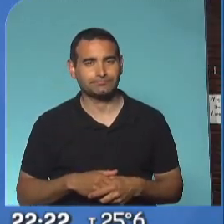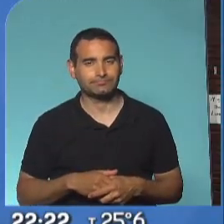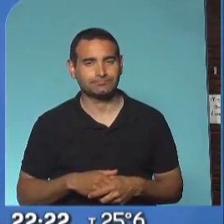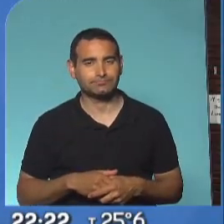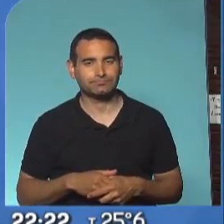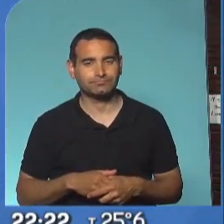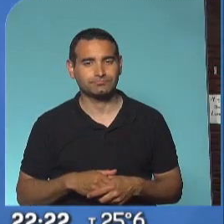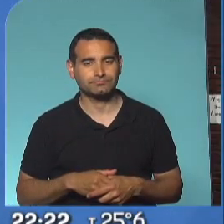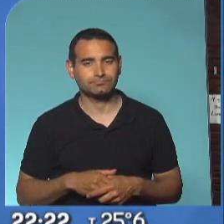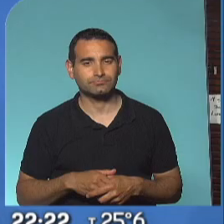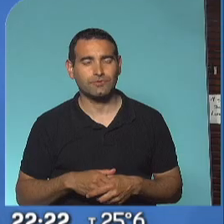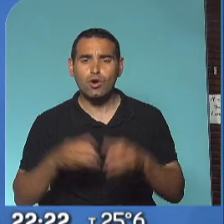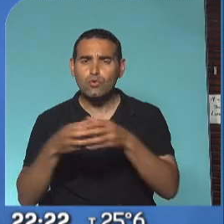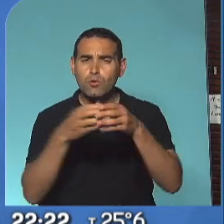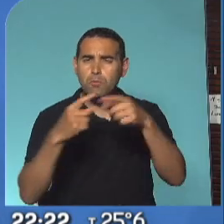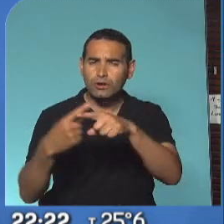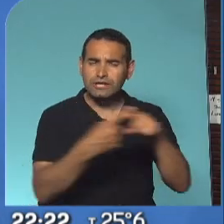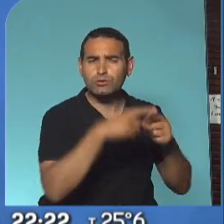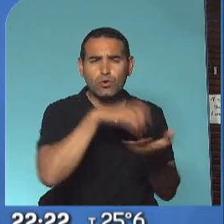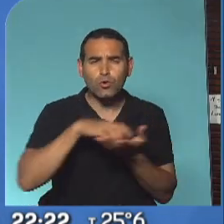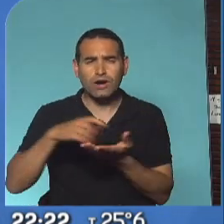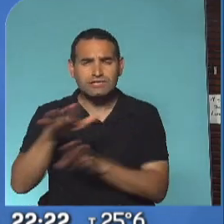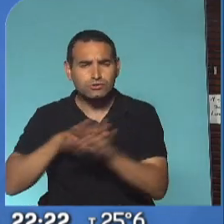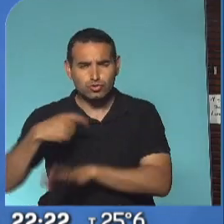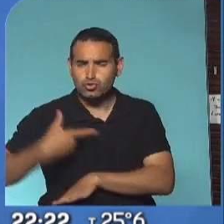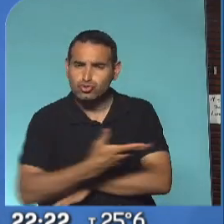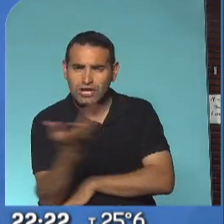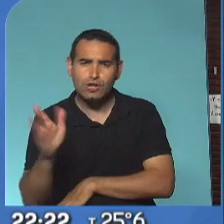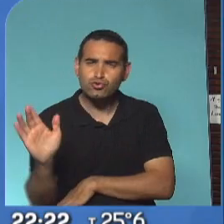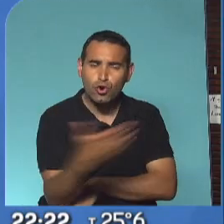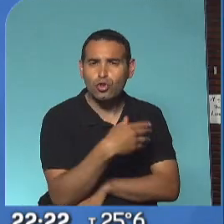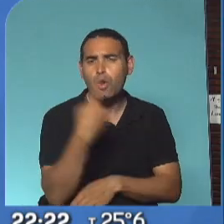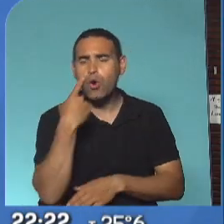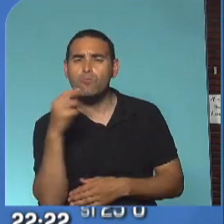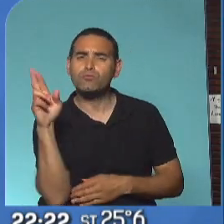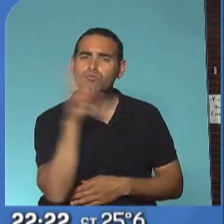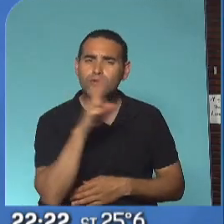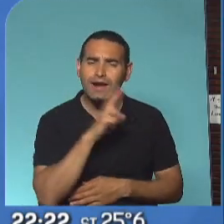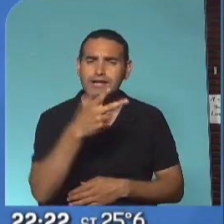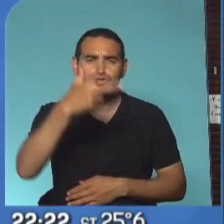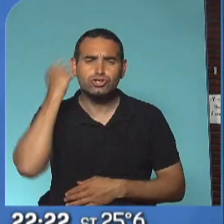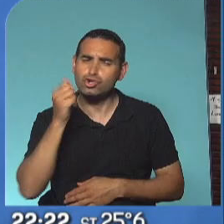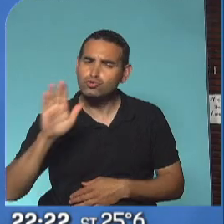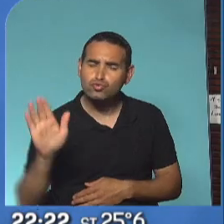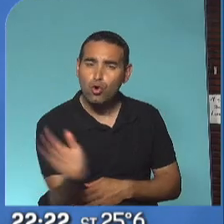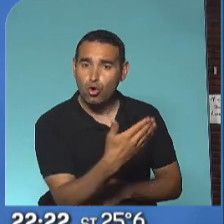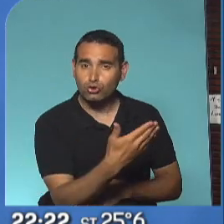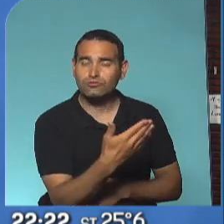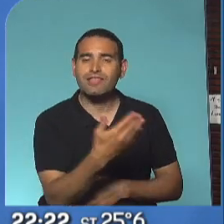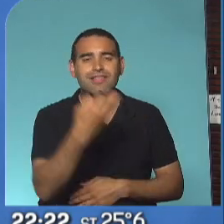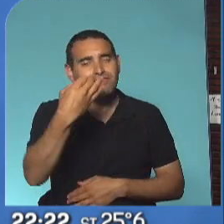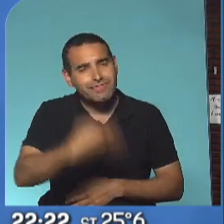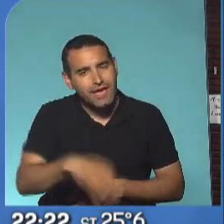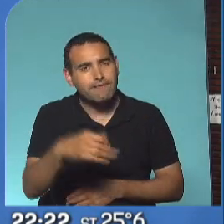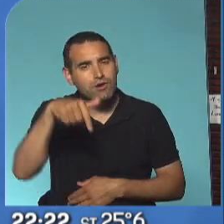políticas, todas las organizaciones sociales, todas las chilenas y chilenos de buena voluntad, tenemos que